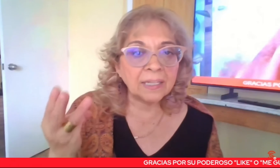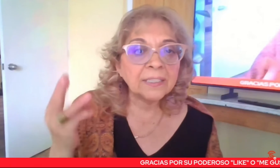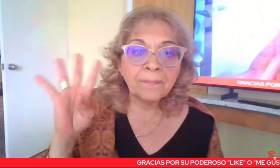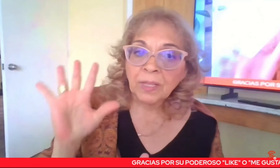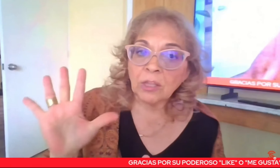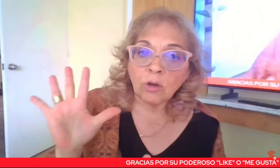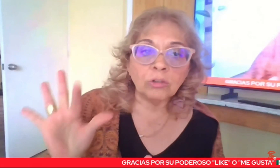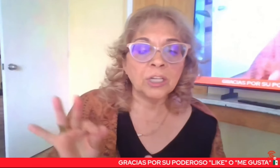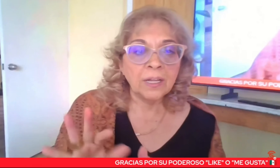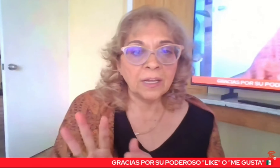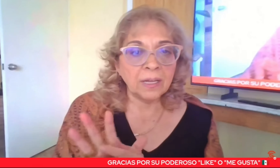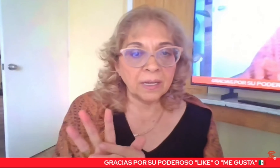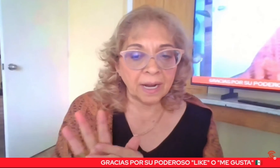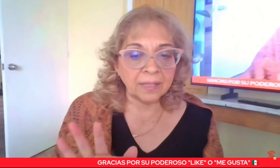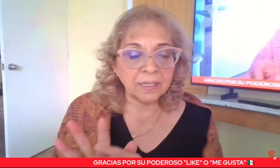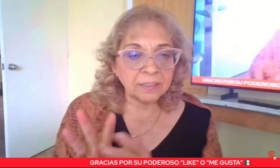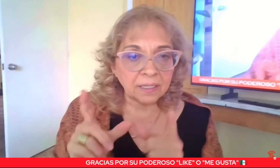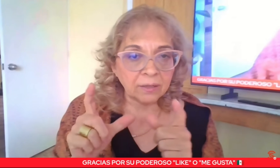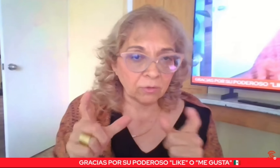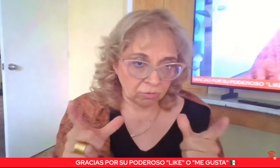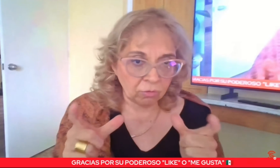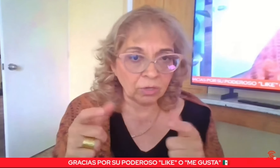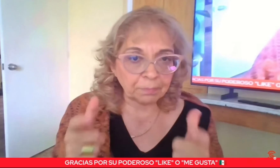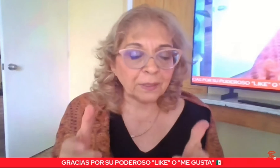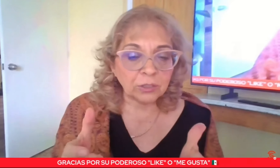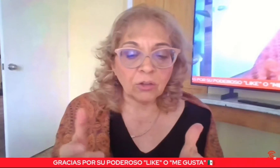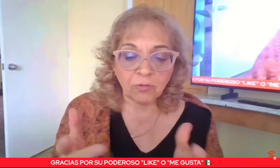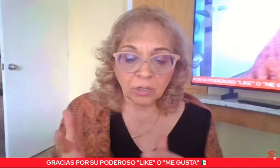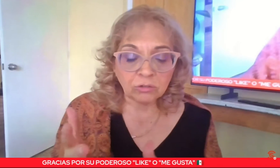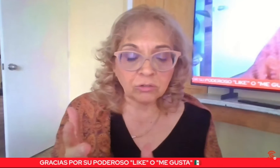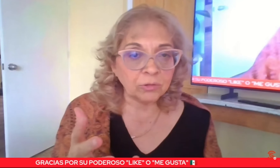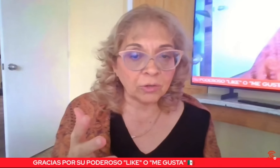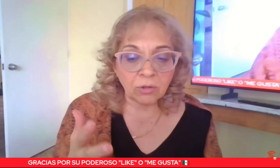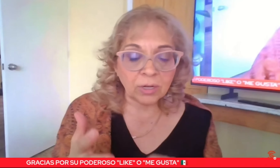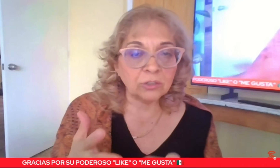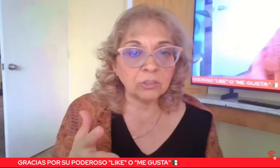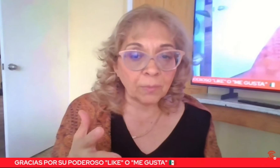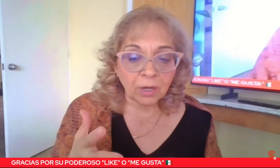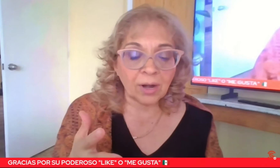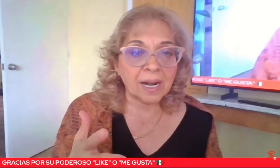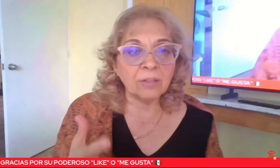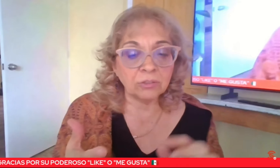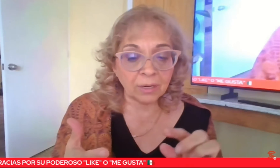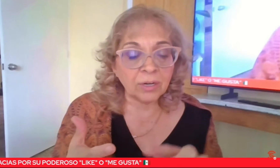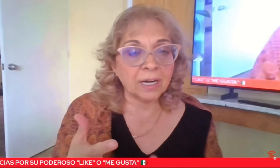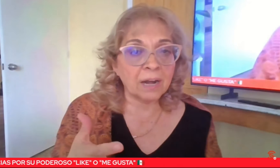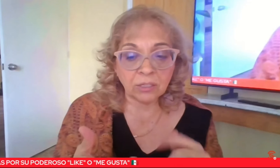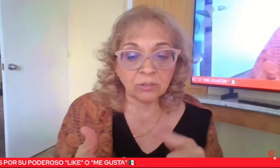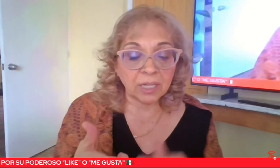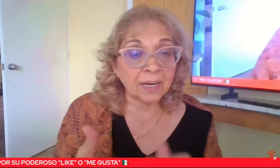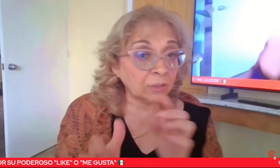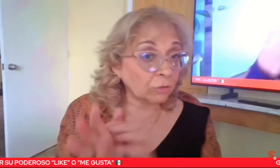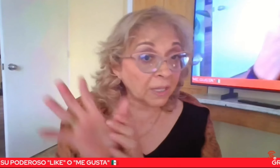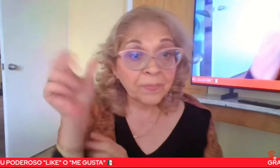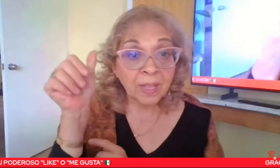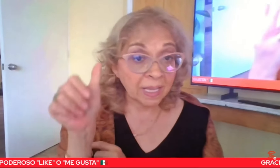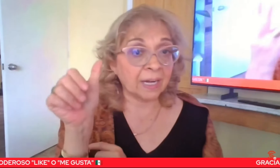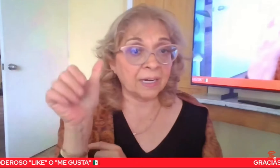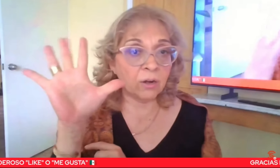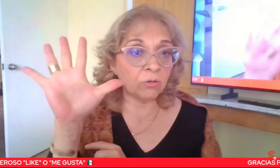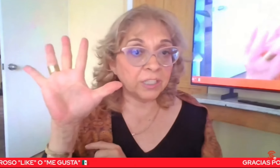canales y 2 grandes o espacios radiofónicos como son Radio Educación, estoy mejor en la radio, estoy hablando del canal 22, canal 14